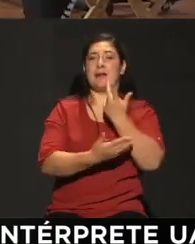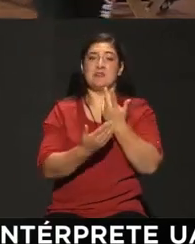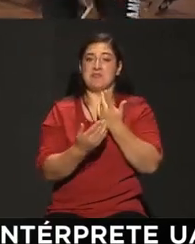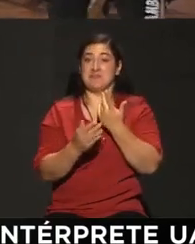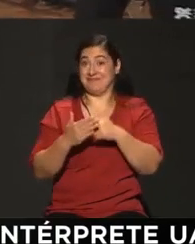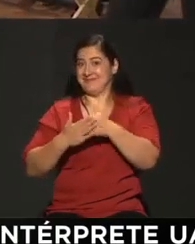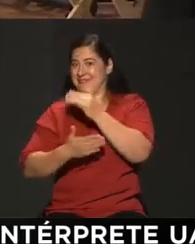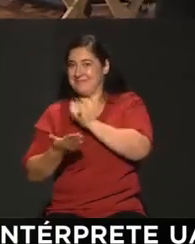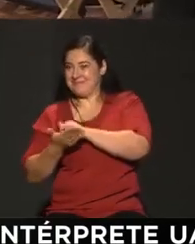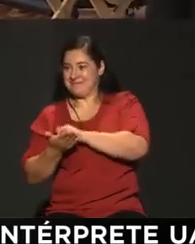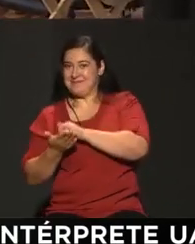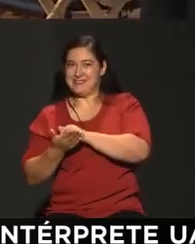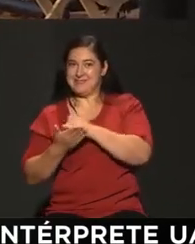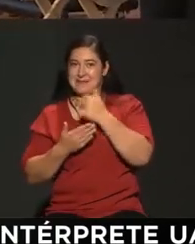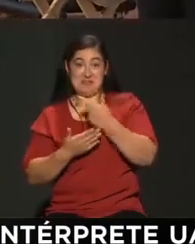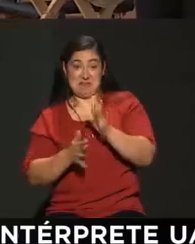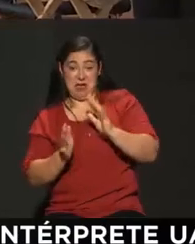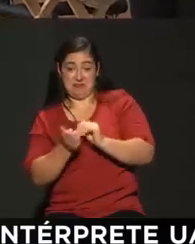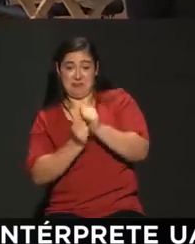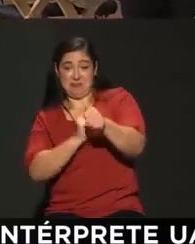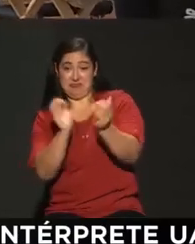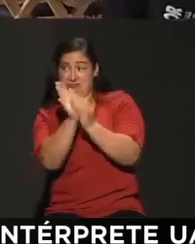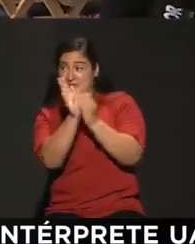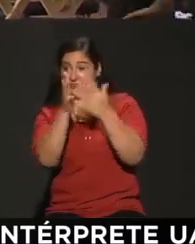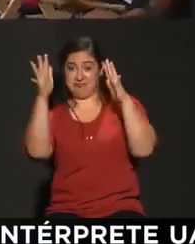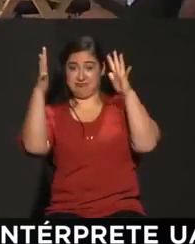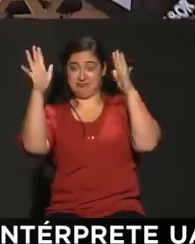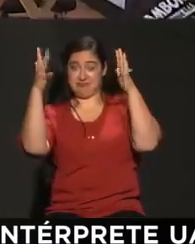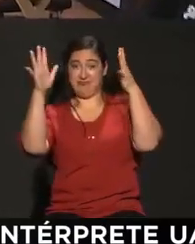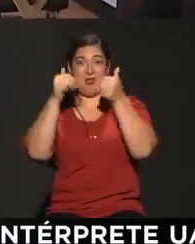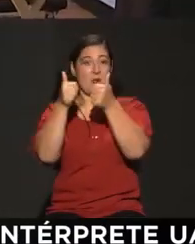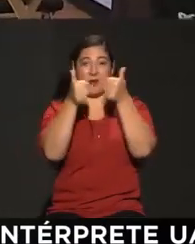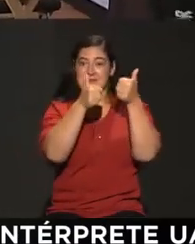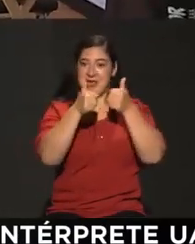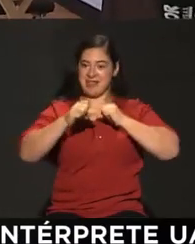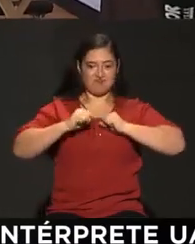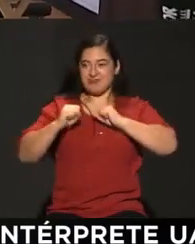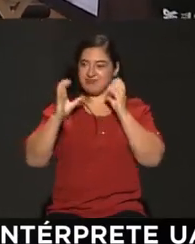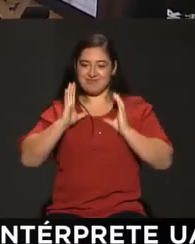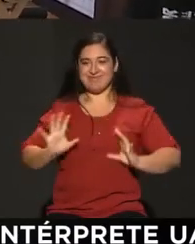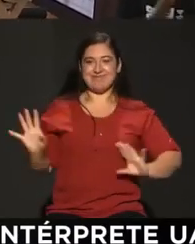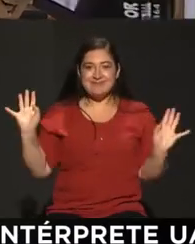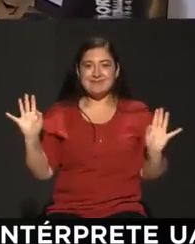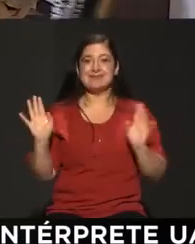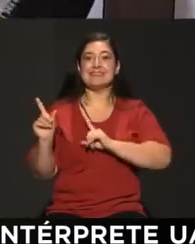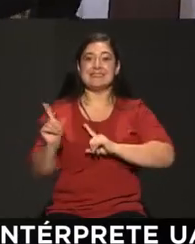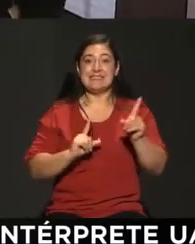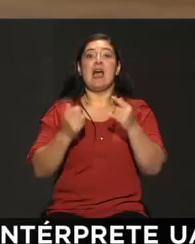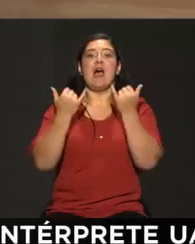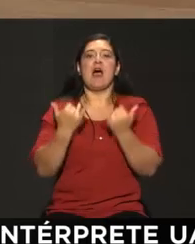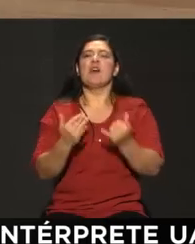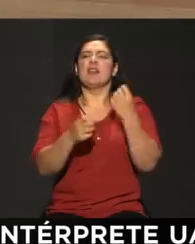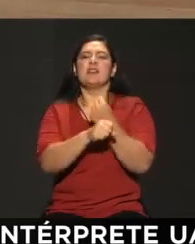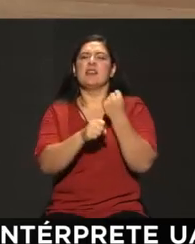que ya la hicieron y la prueba la superaron. ¡Un aplauso! Ya estamos activos, preparamos el cuerpo y ahora vamos a trabajar